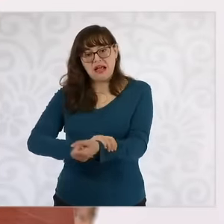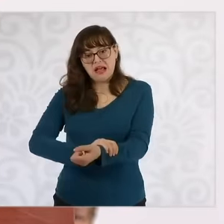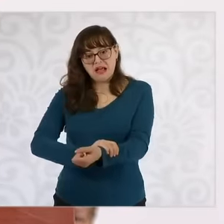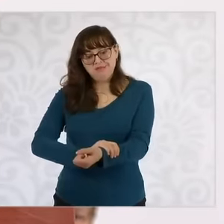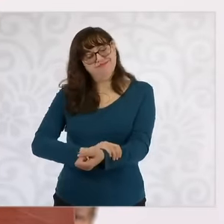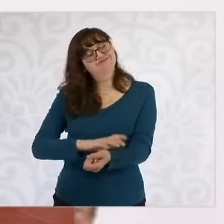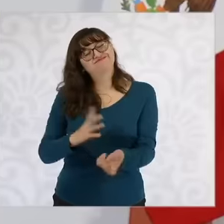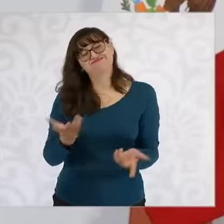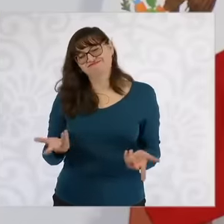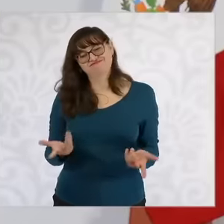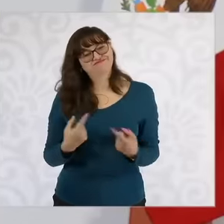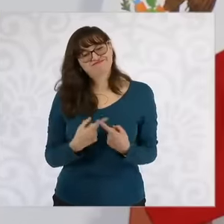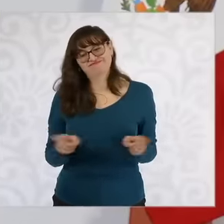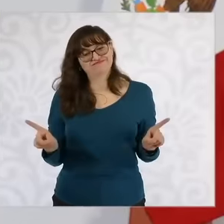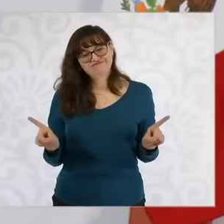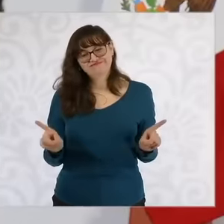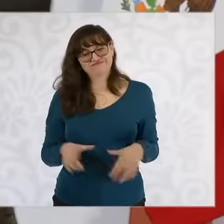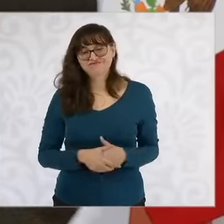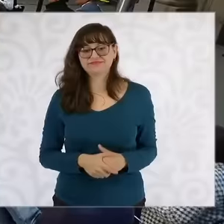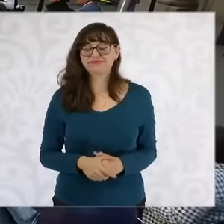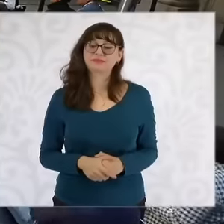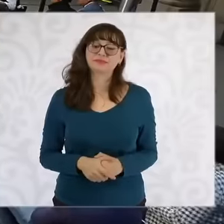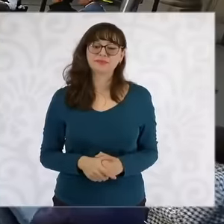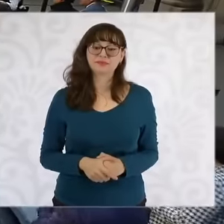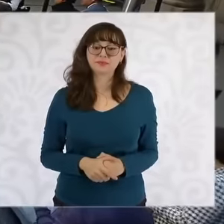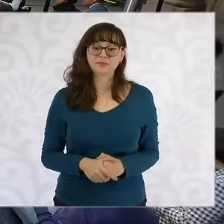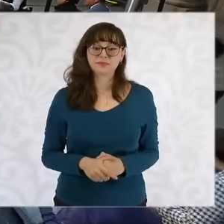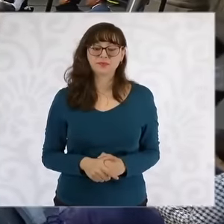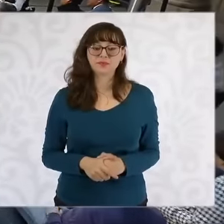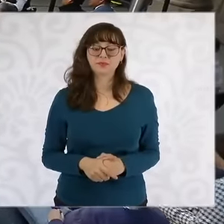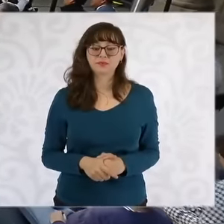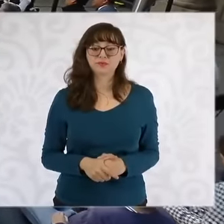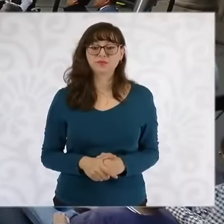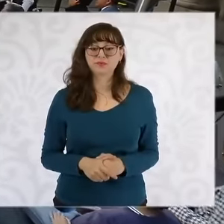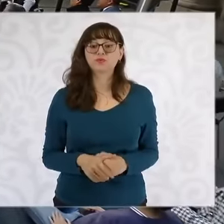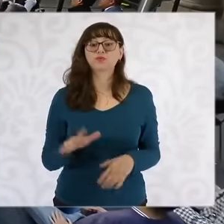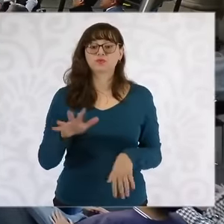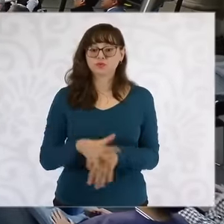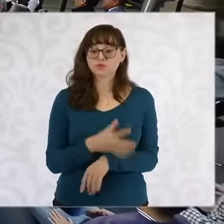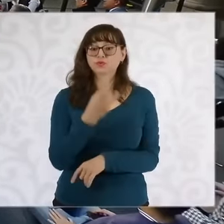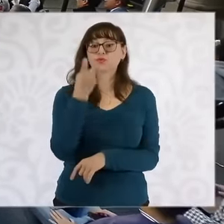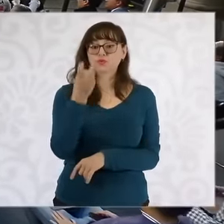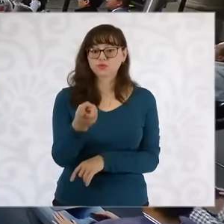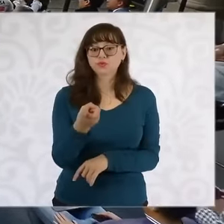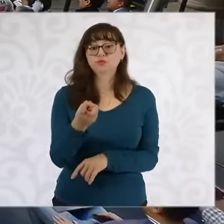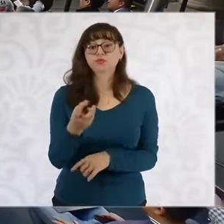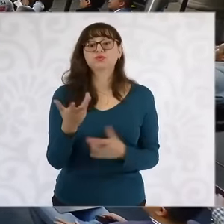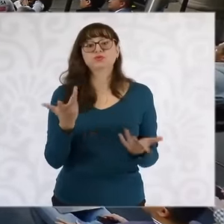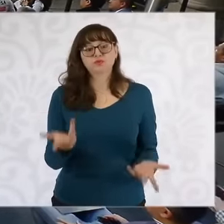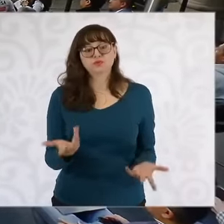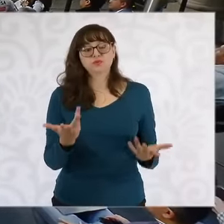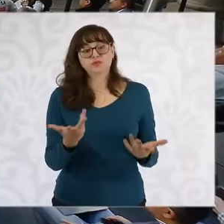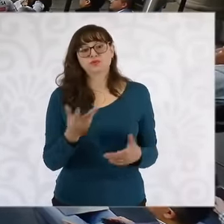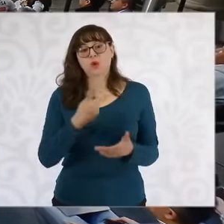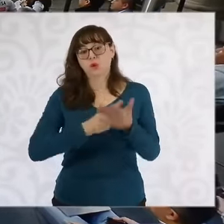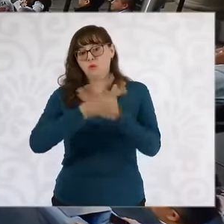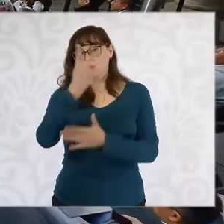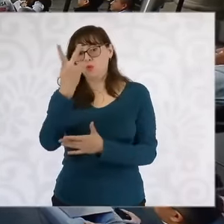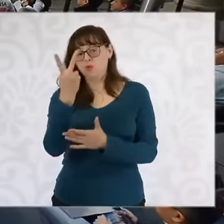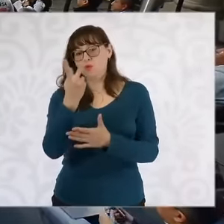digital. Gracias. Para eso es el programa Salud Casa por Casa.